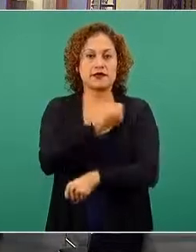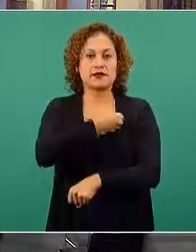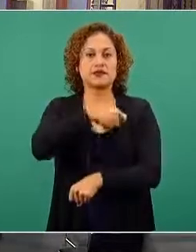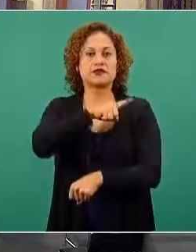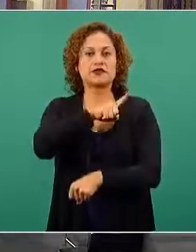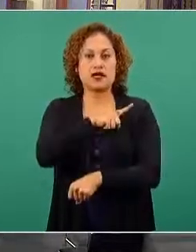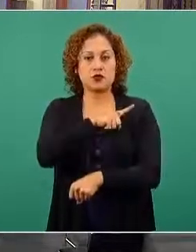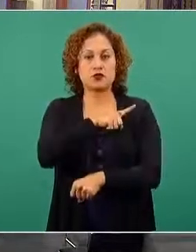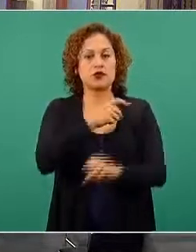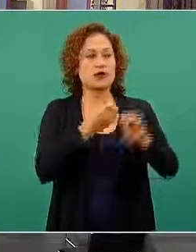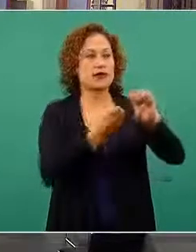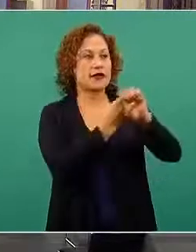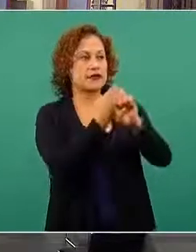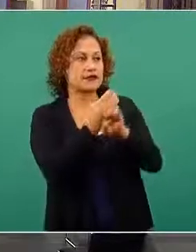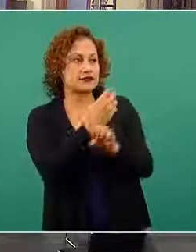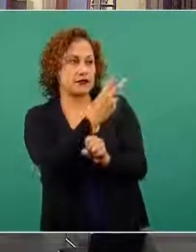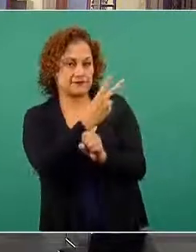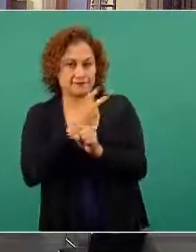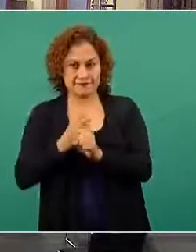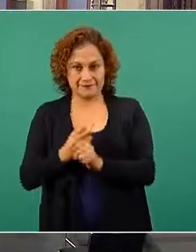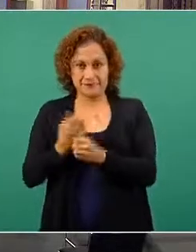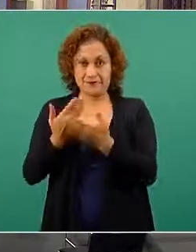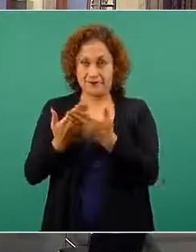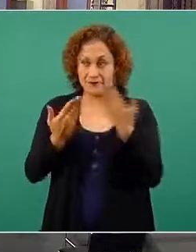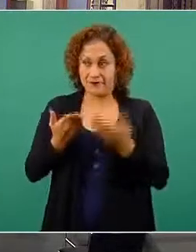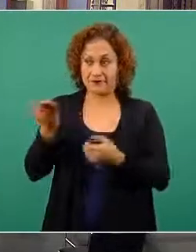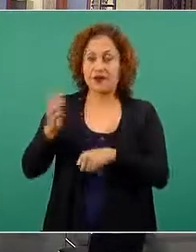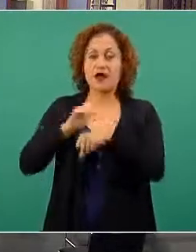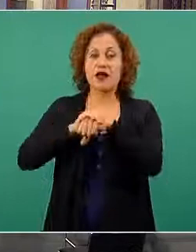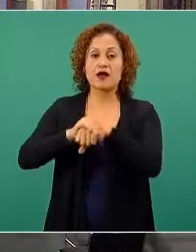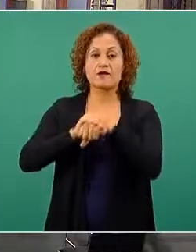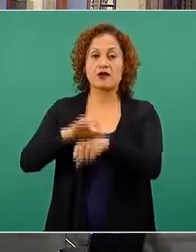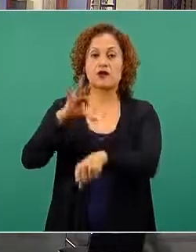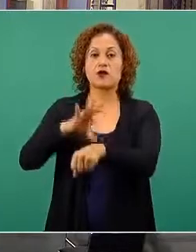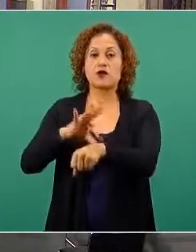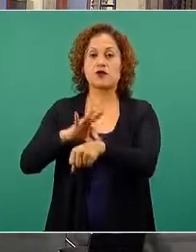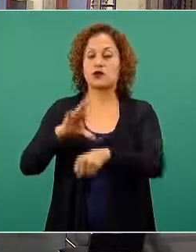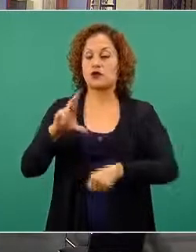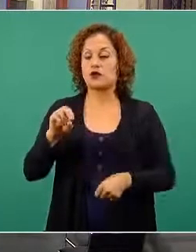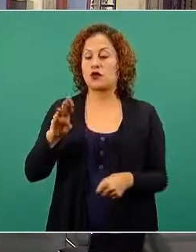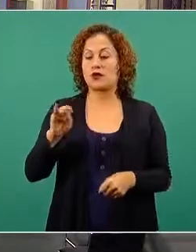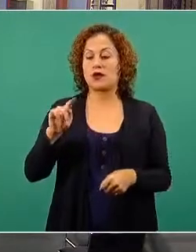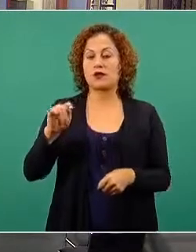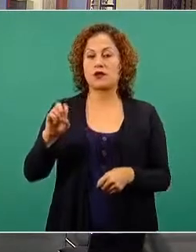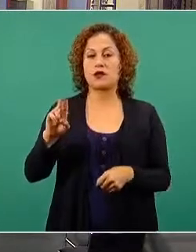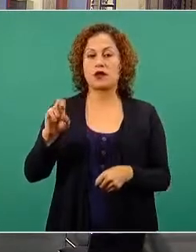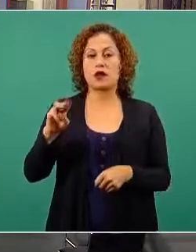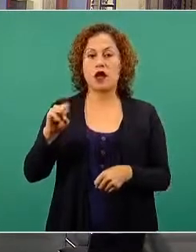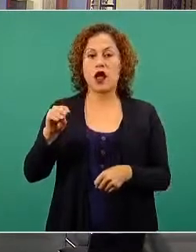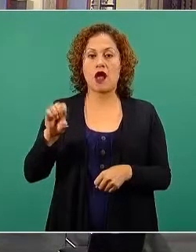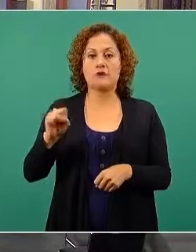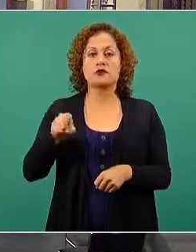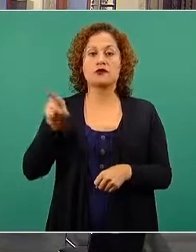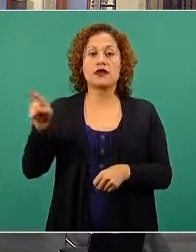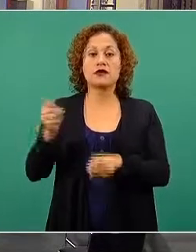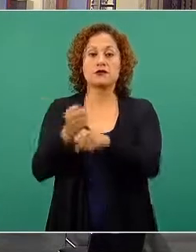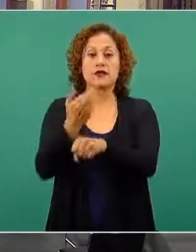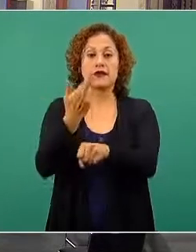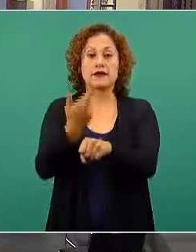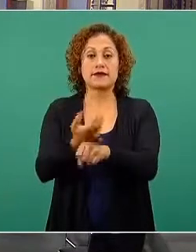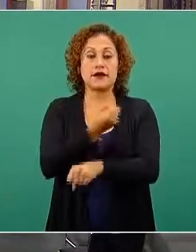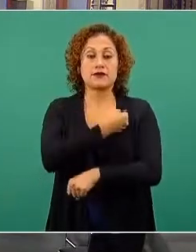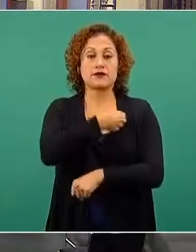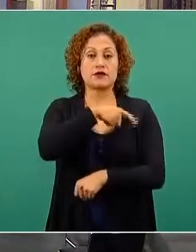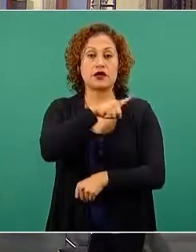En este caso, nuestro querido y respetado amigo, el doctor Roberto Ramos Alor, quien es el secretario de Salud de Veracruz y